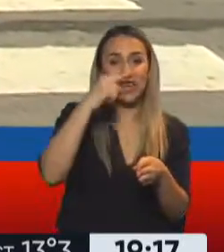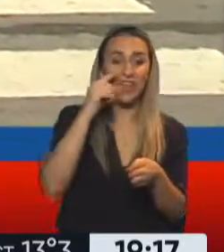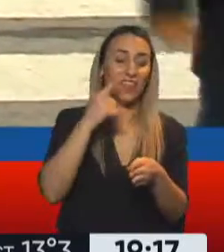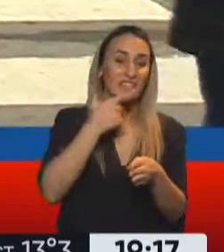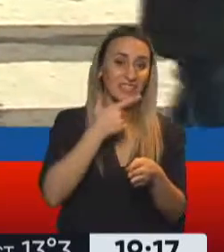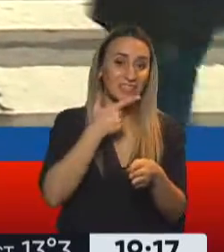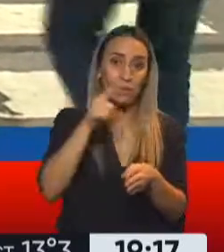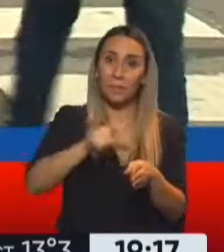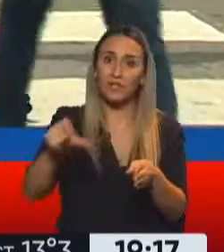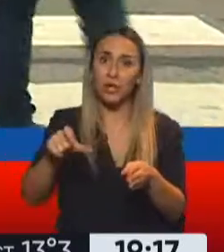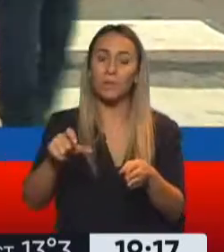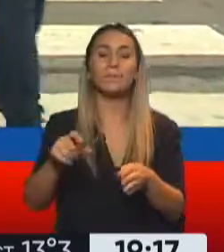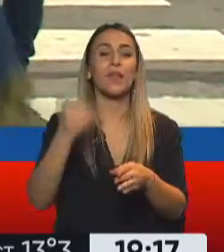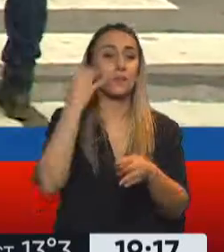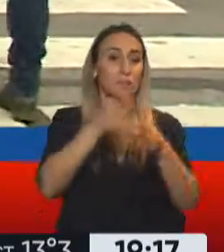894.717. En mayo,